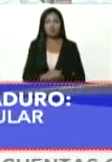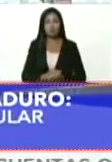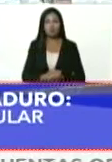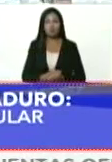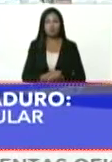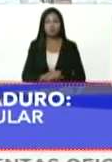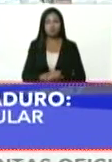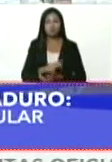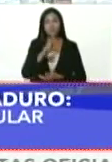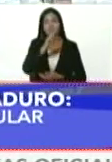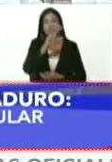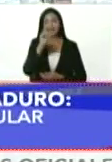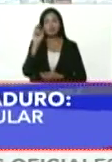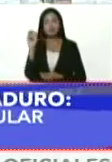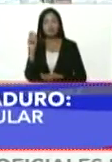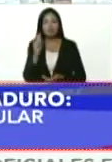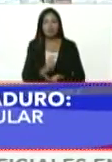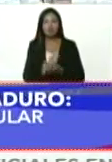300 toneladas de café.